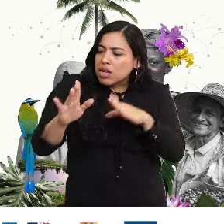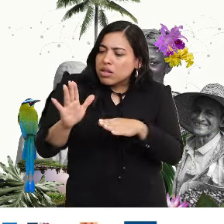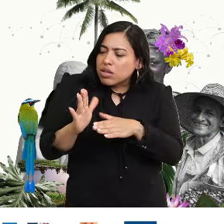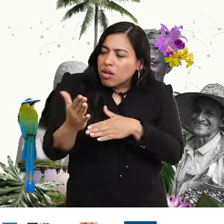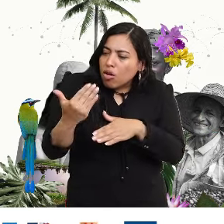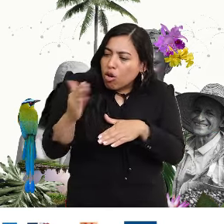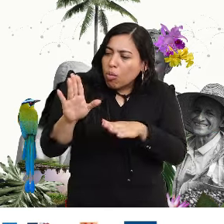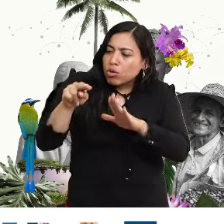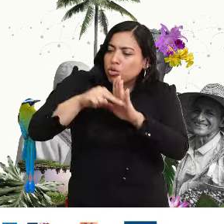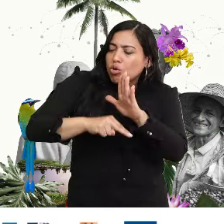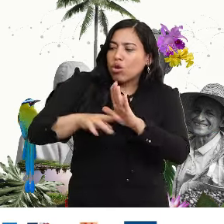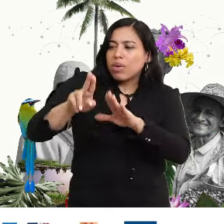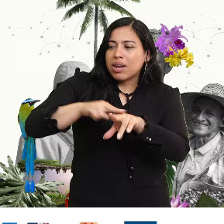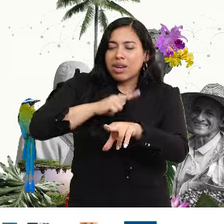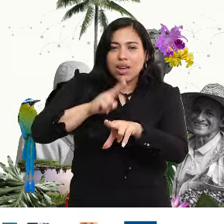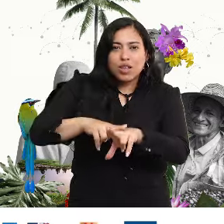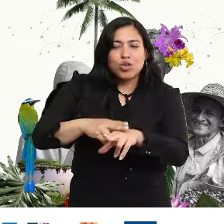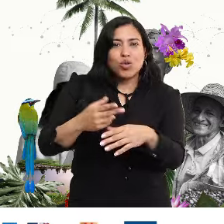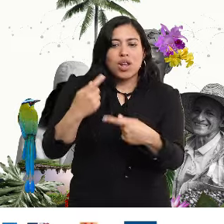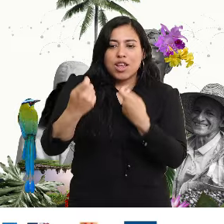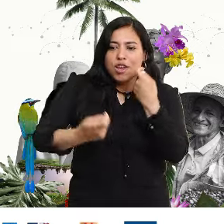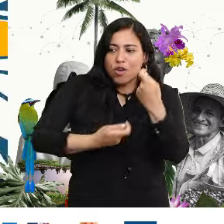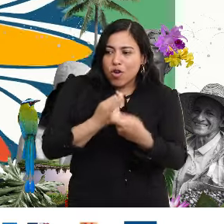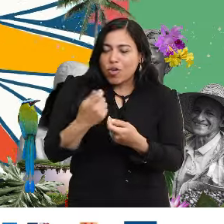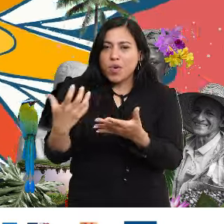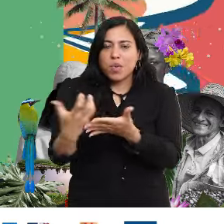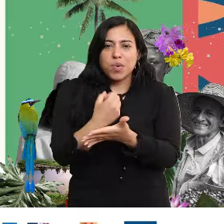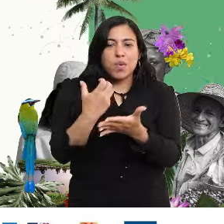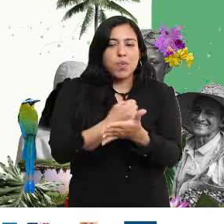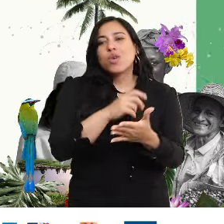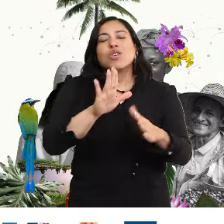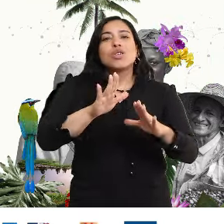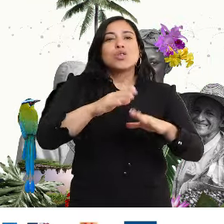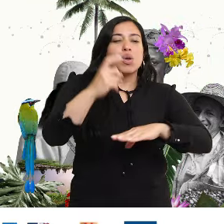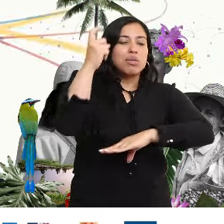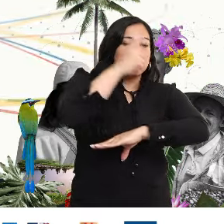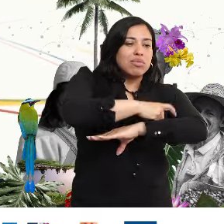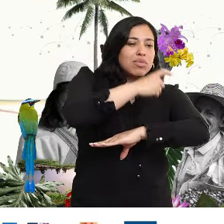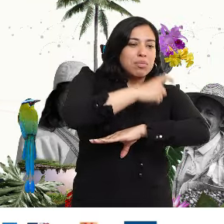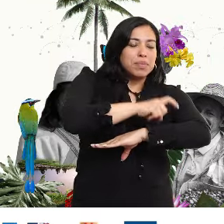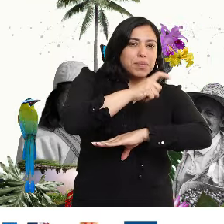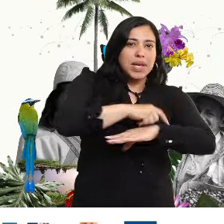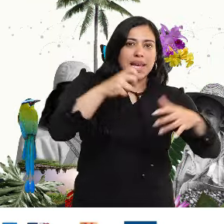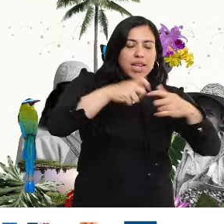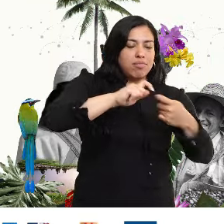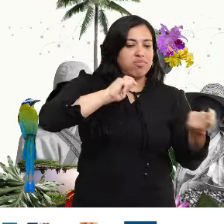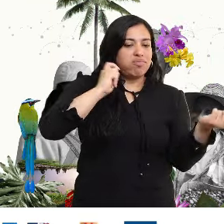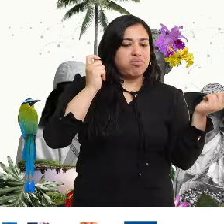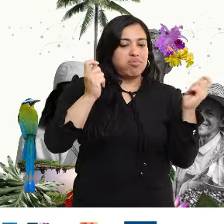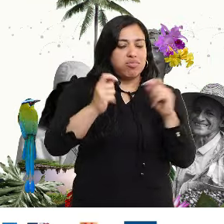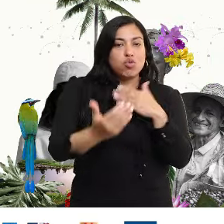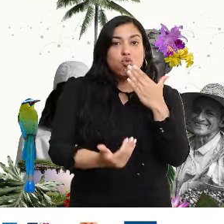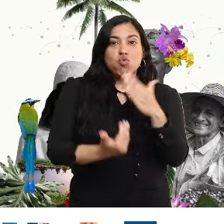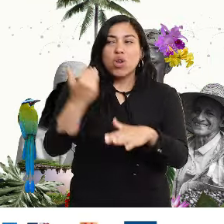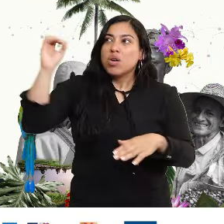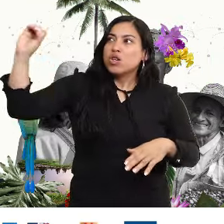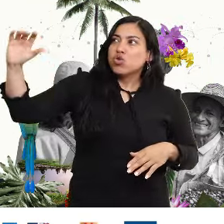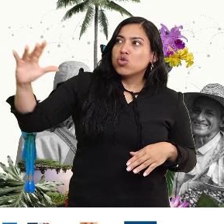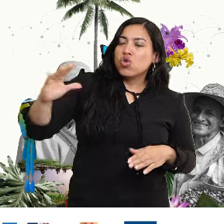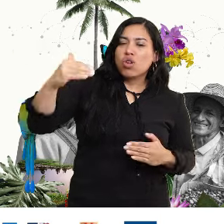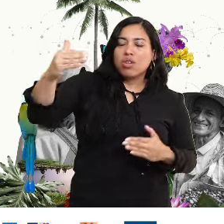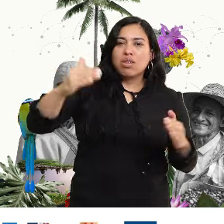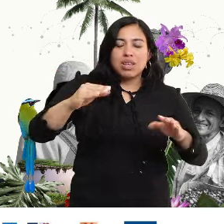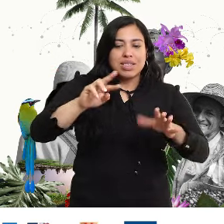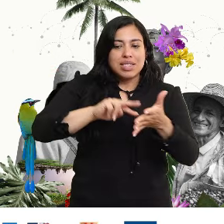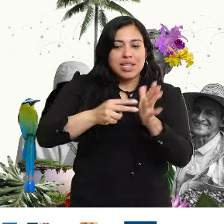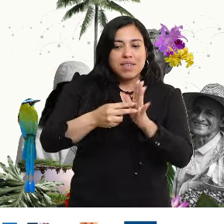regir la economía y en esa transición basado en ese respeto a los derechos